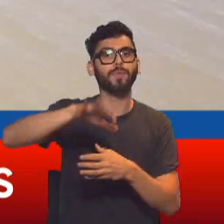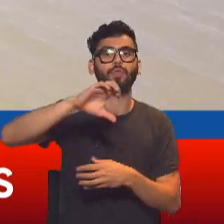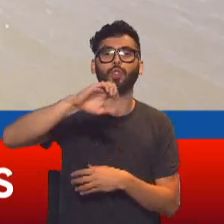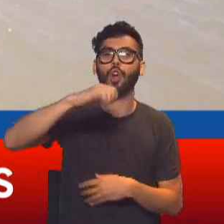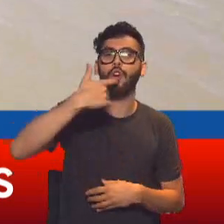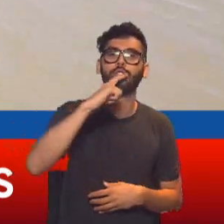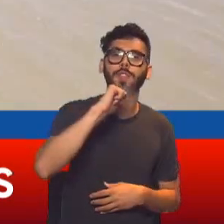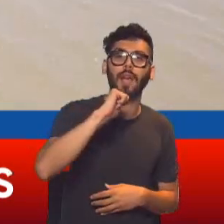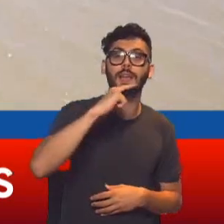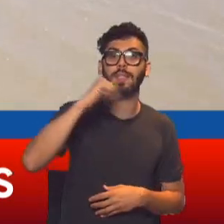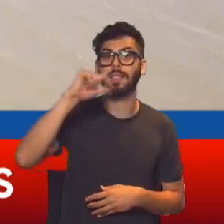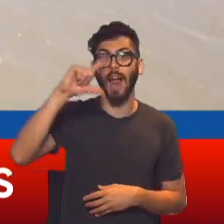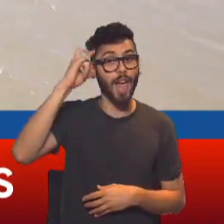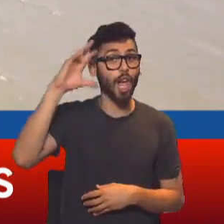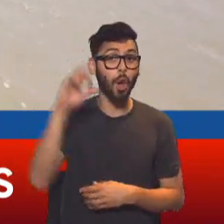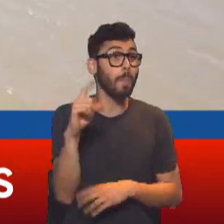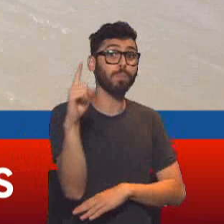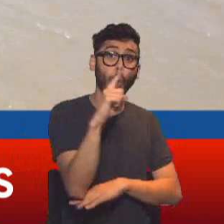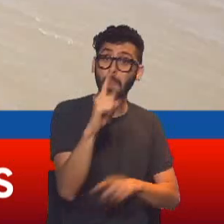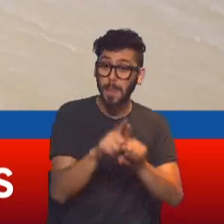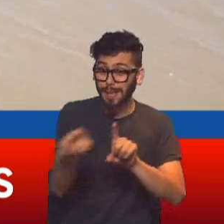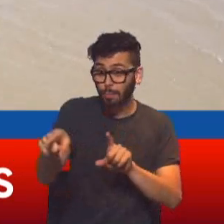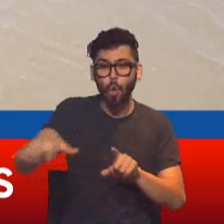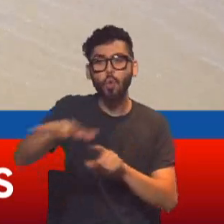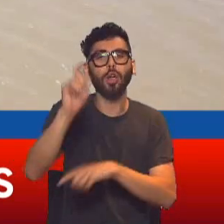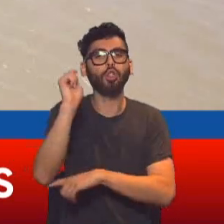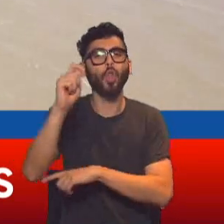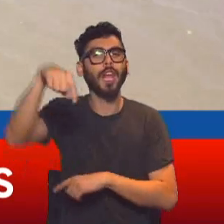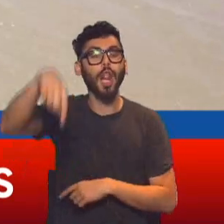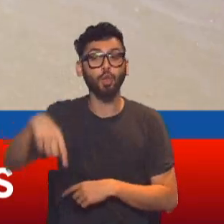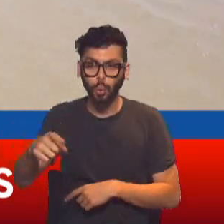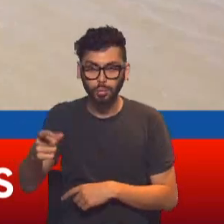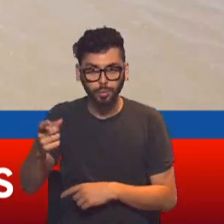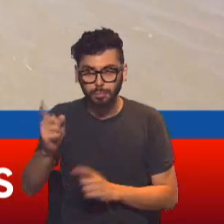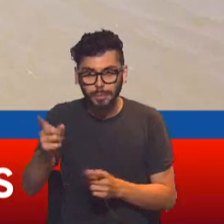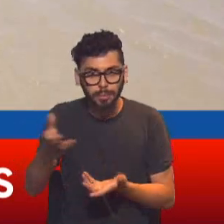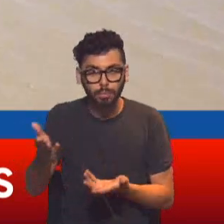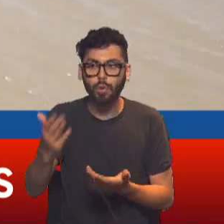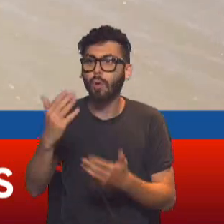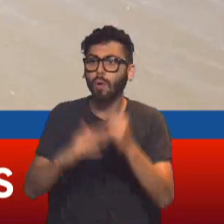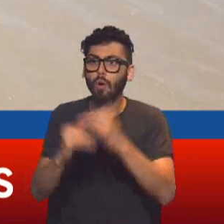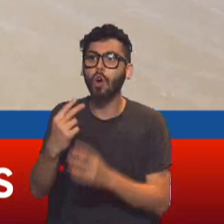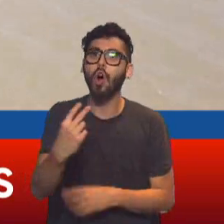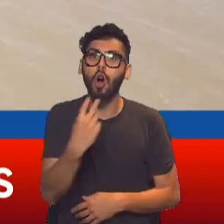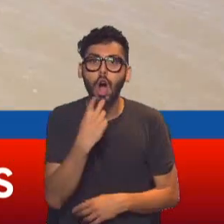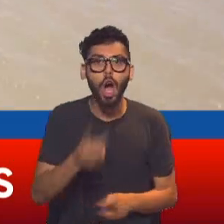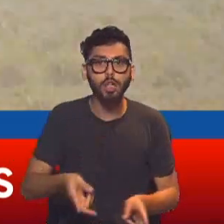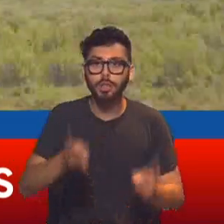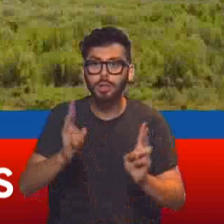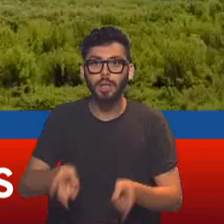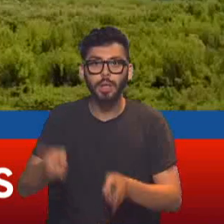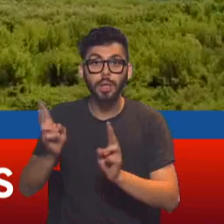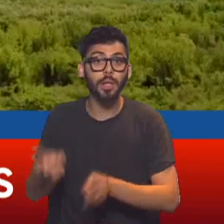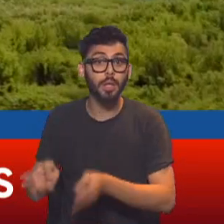nuevo puerto madero en un sector de la Costanera Sur y un paquete de 11 convenios urbanísticos que lo que propone es